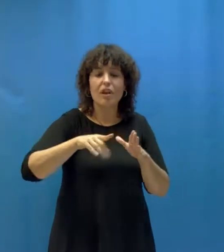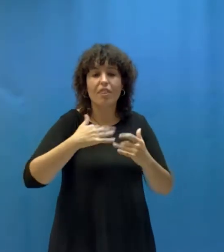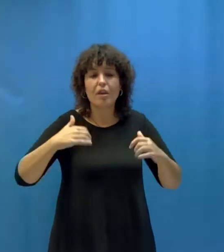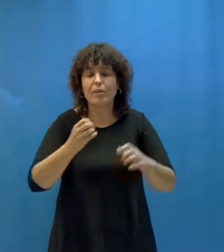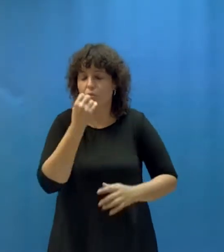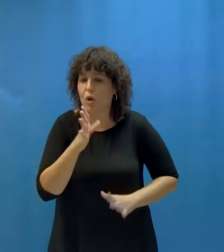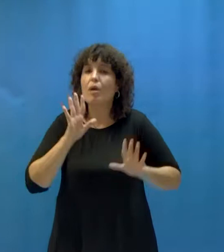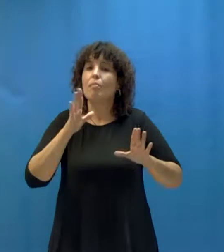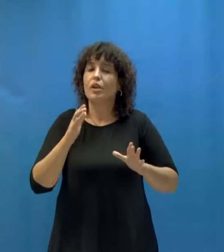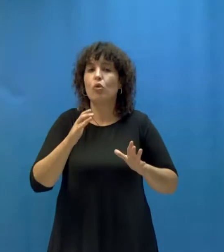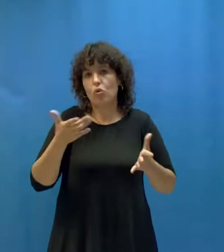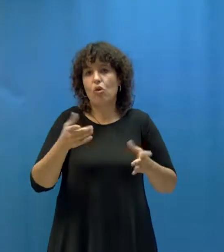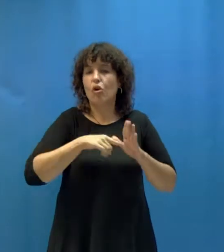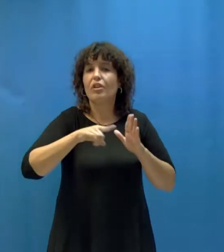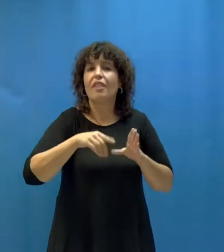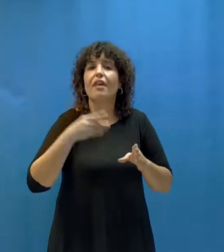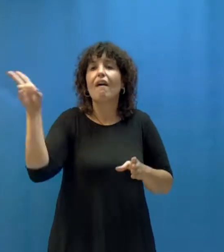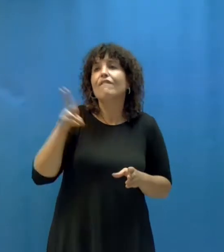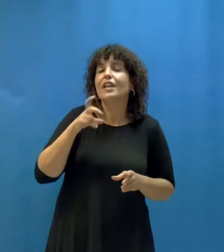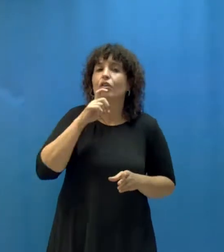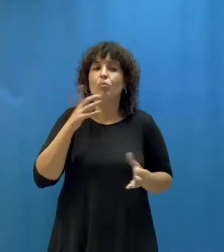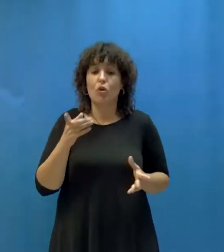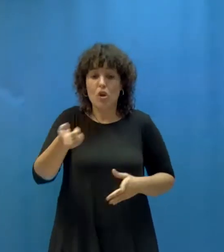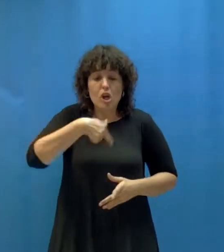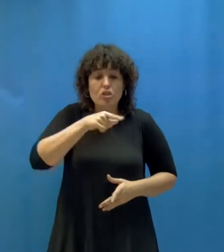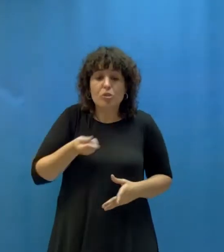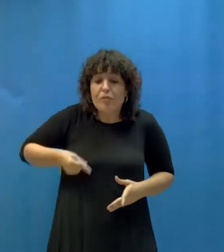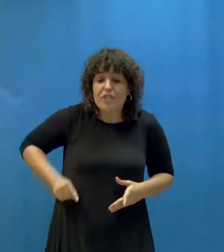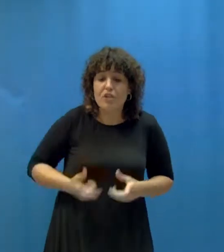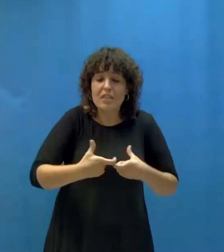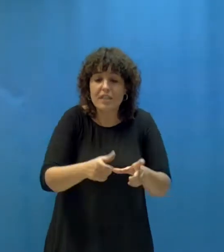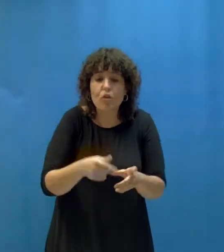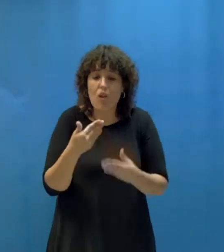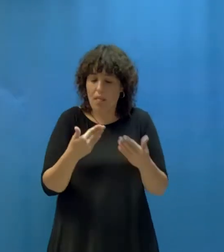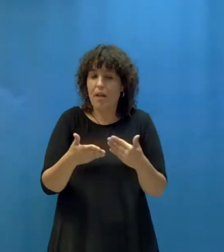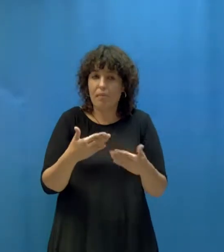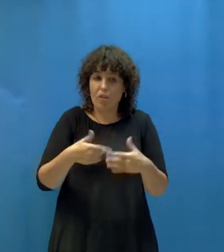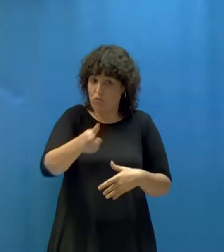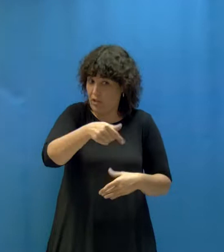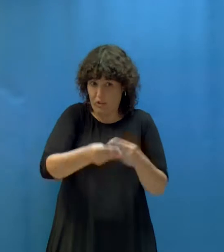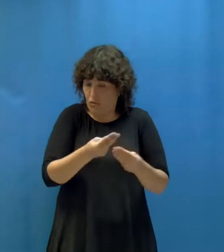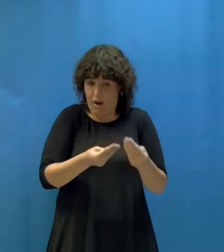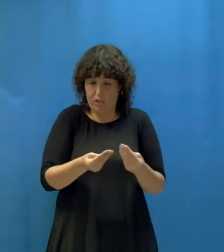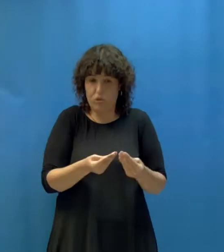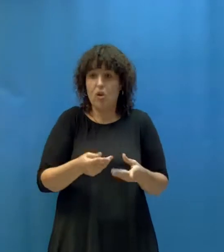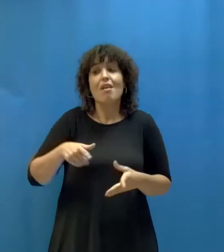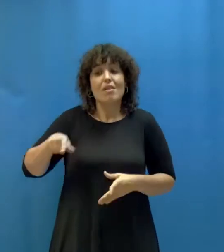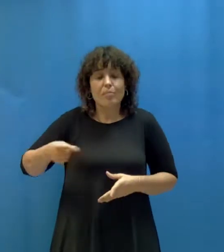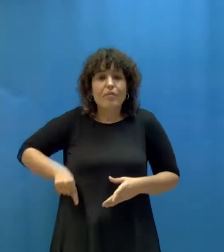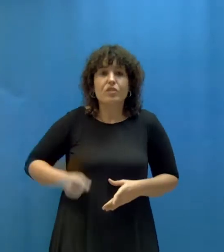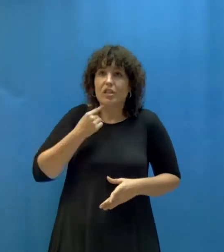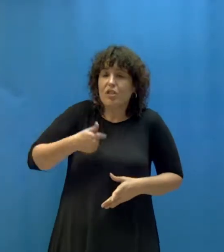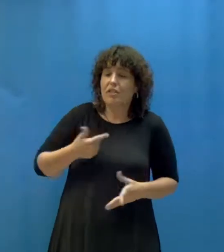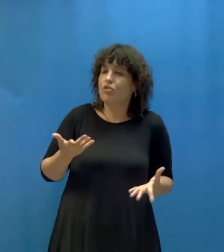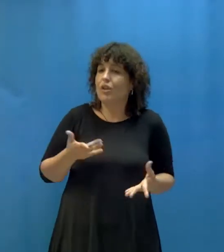llega. Nosotros sí hemos hablado con los profesionales del sector, cosa que ustedes no han hecho, y nos han indicado que no se les ha tenido en cuenta para nada a la